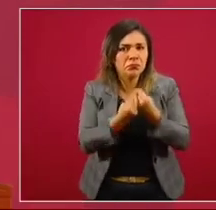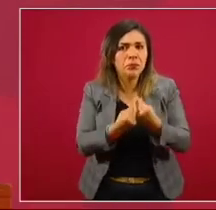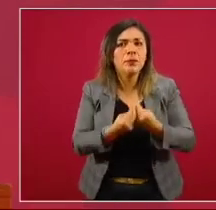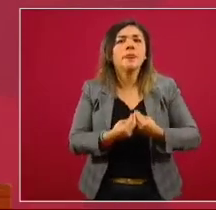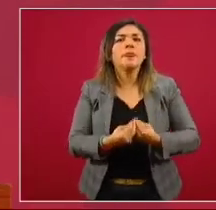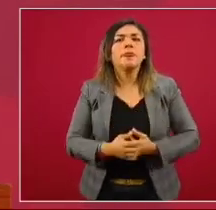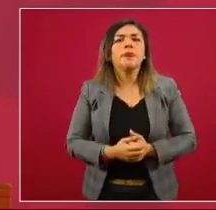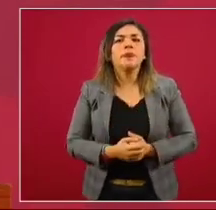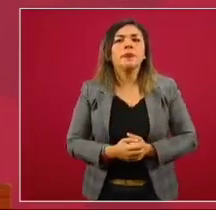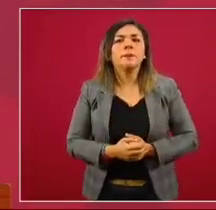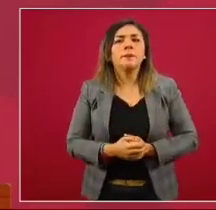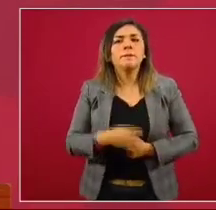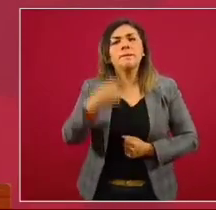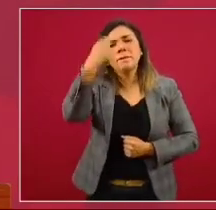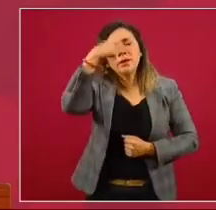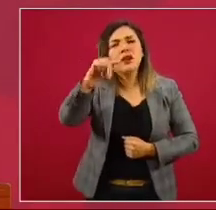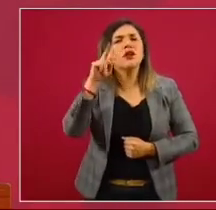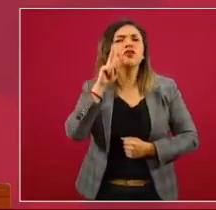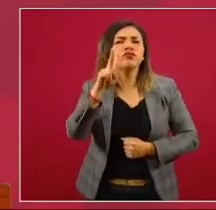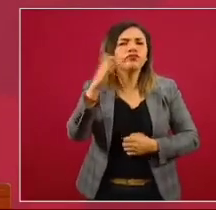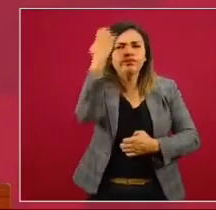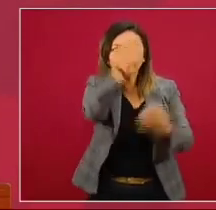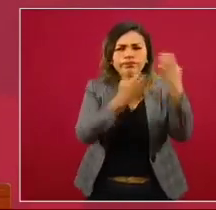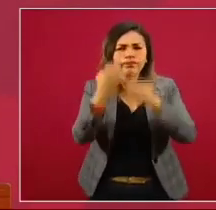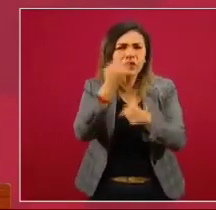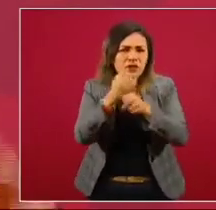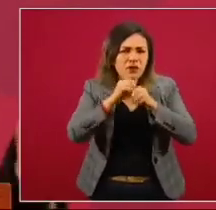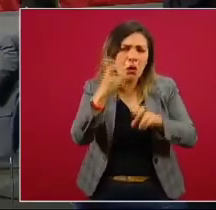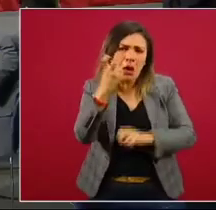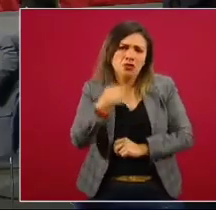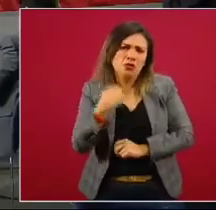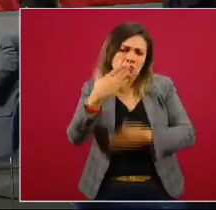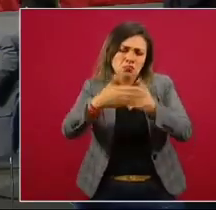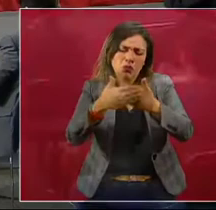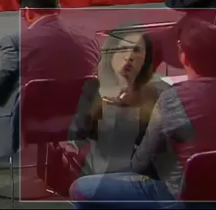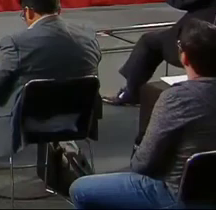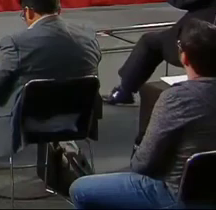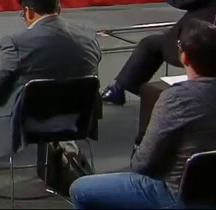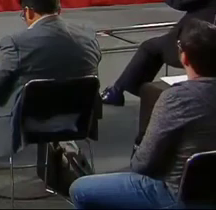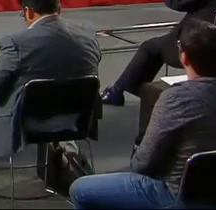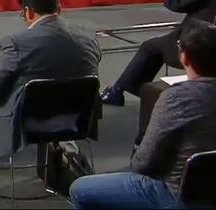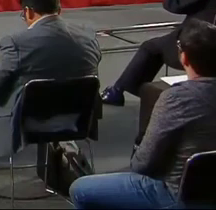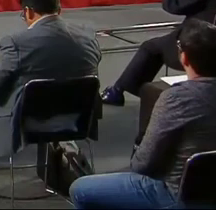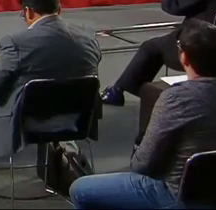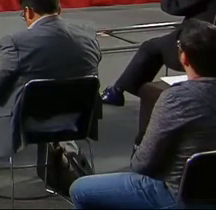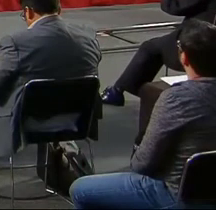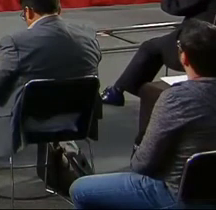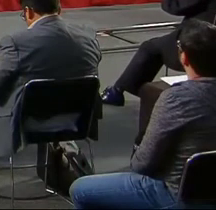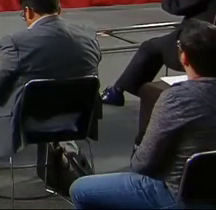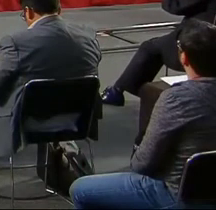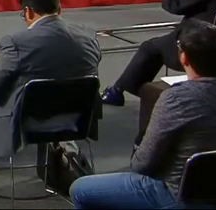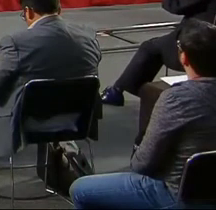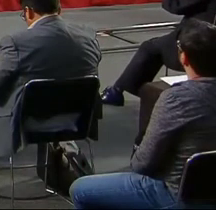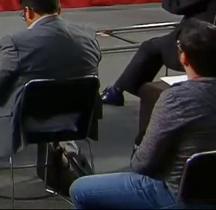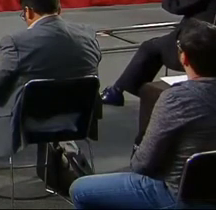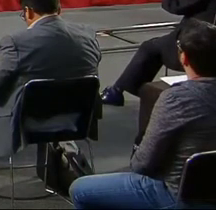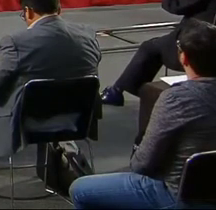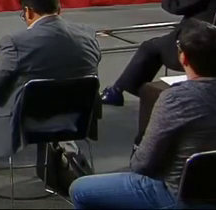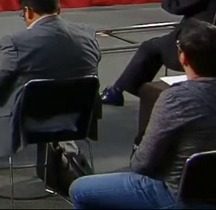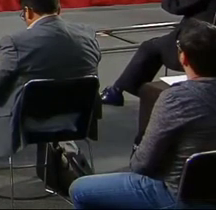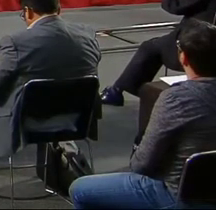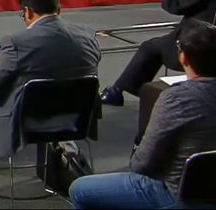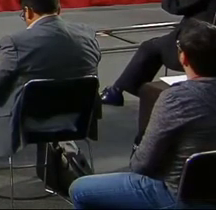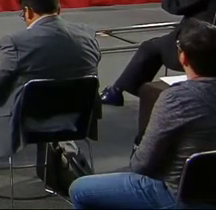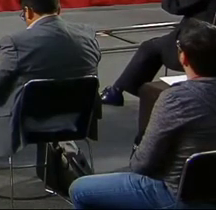toda la parte de la auditoría de datos. Entonces vamos a revisar si usted nos ayuda a decirnos exactamente al cual se